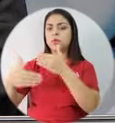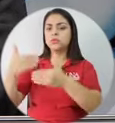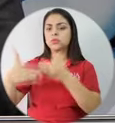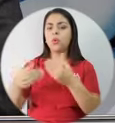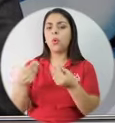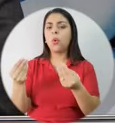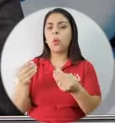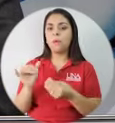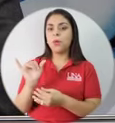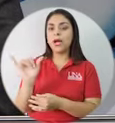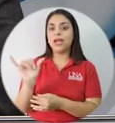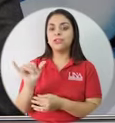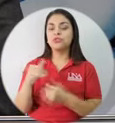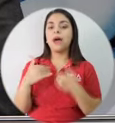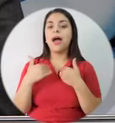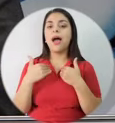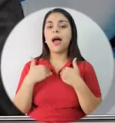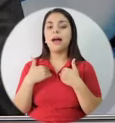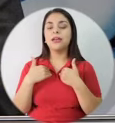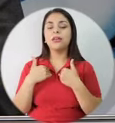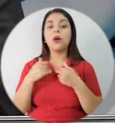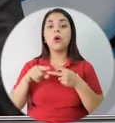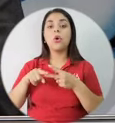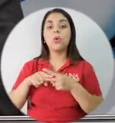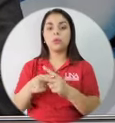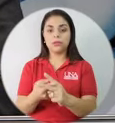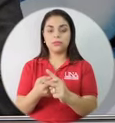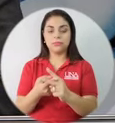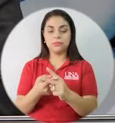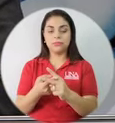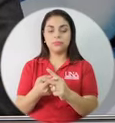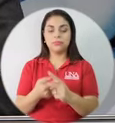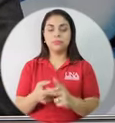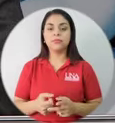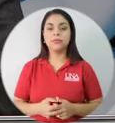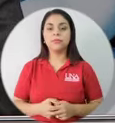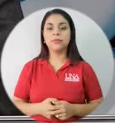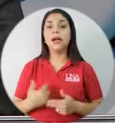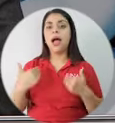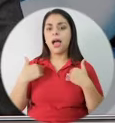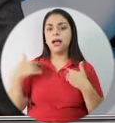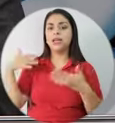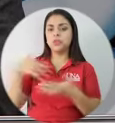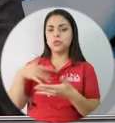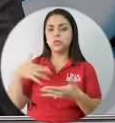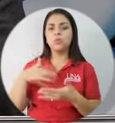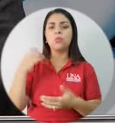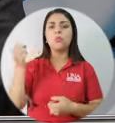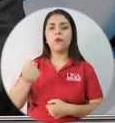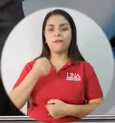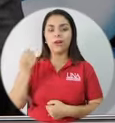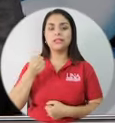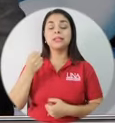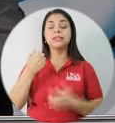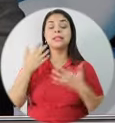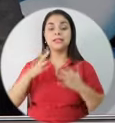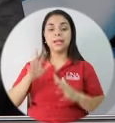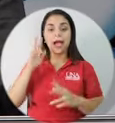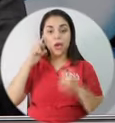eso podía tener una denominación de origen. Y precisamente de cara a esa temática han existido estudios muy fuertes que llevaron